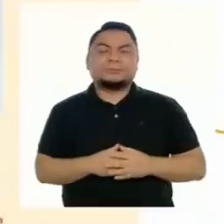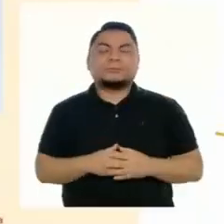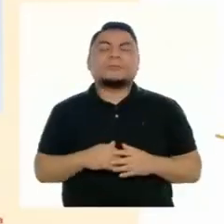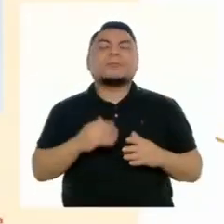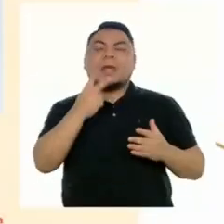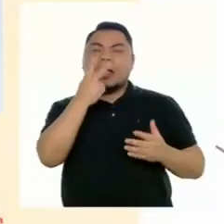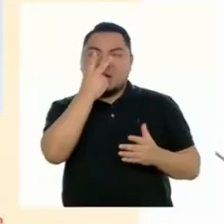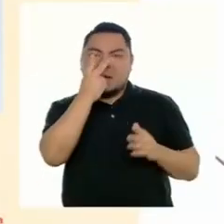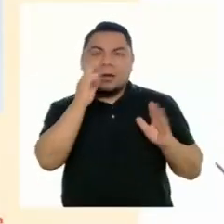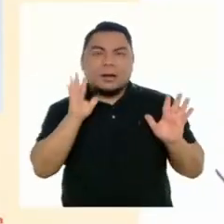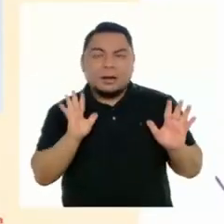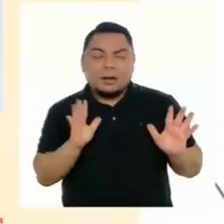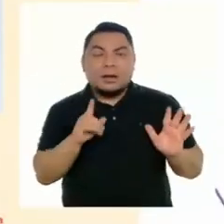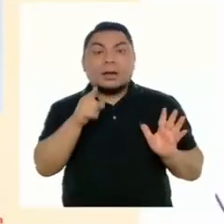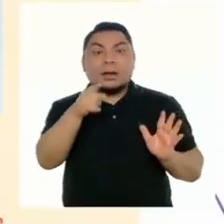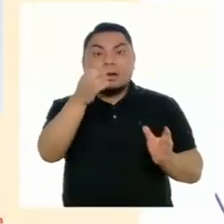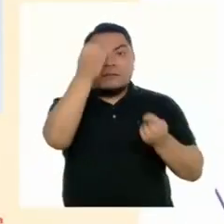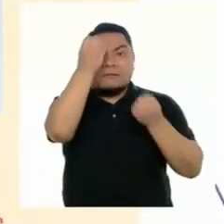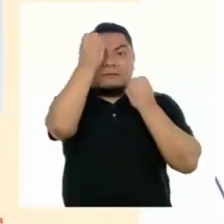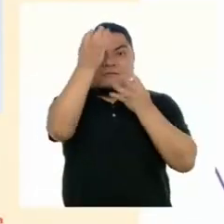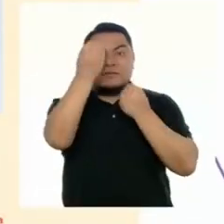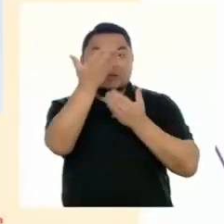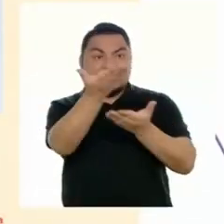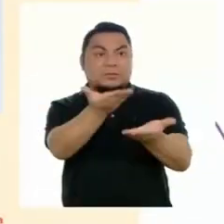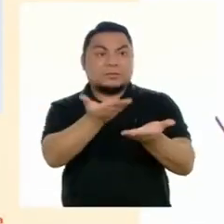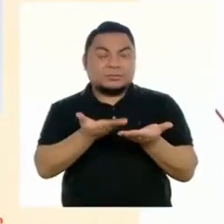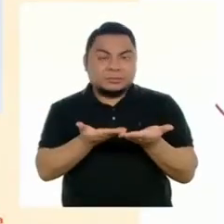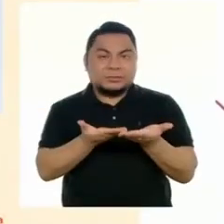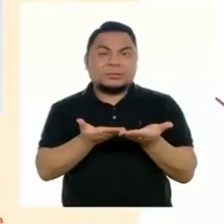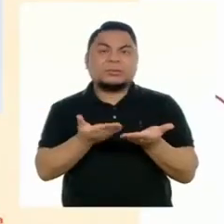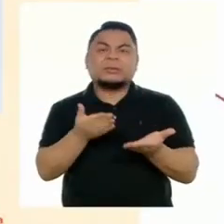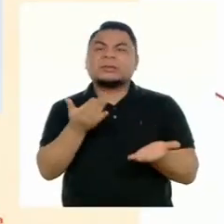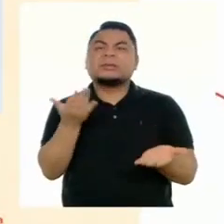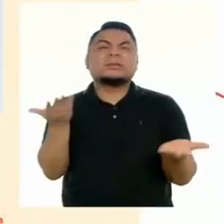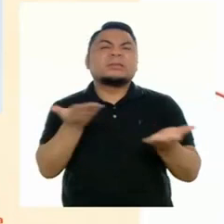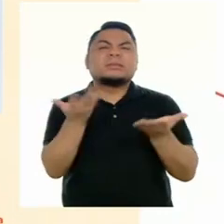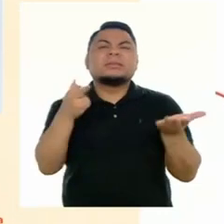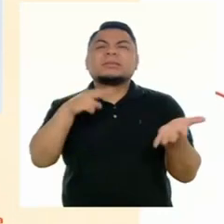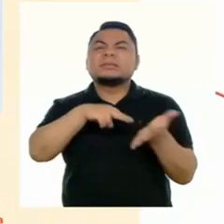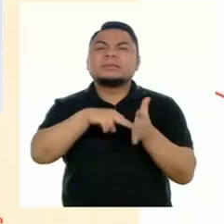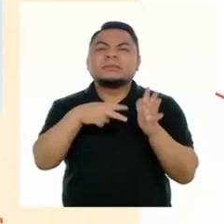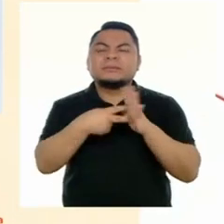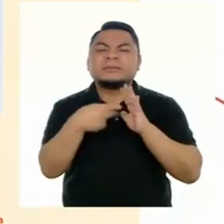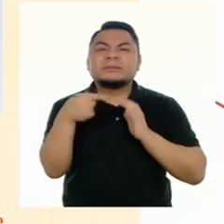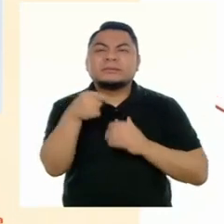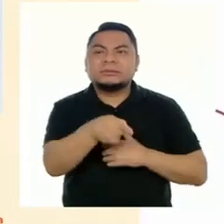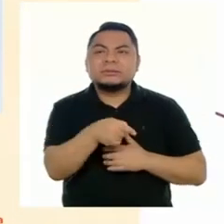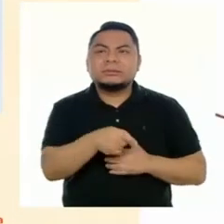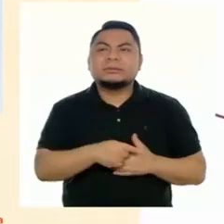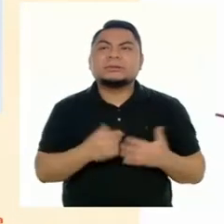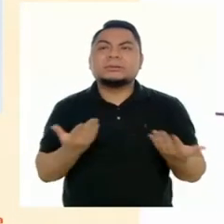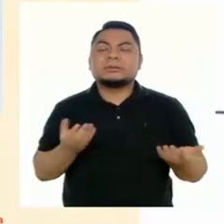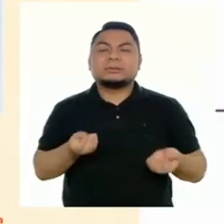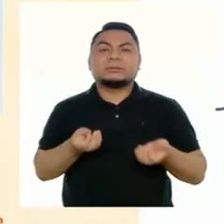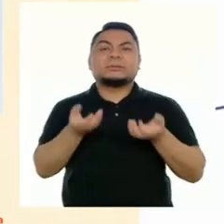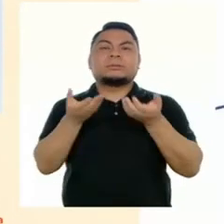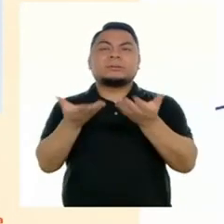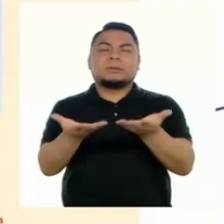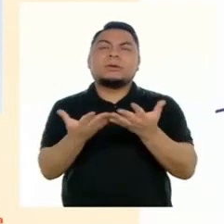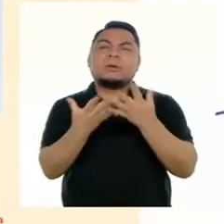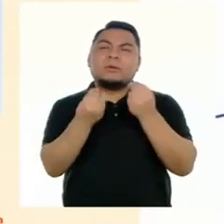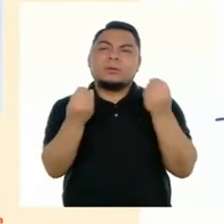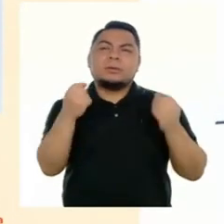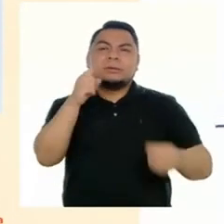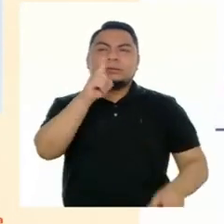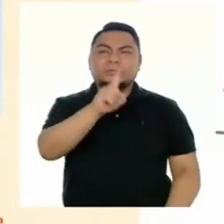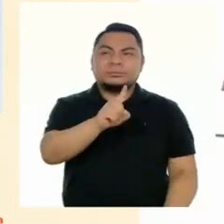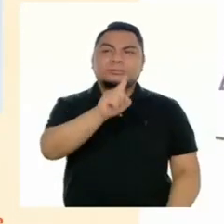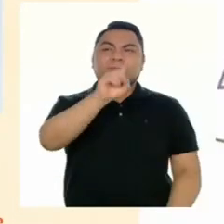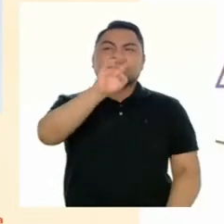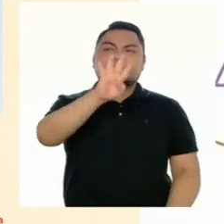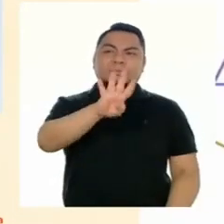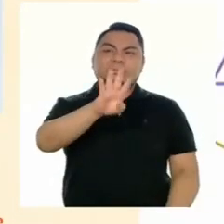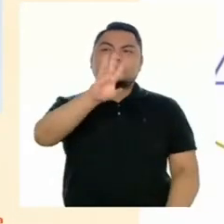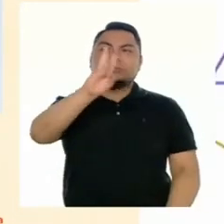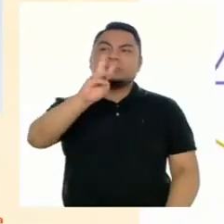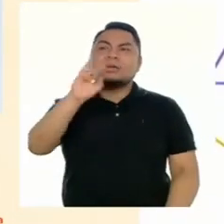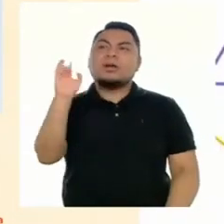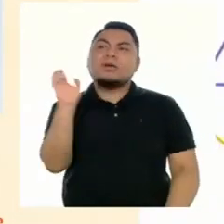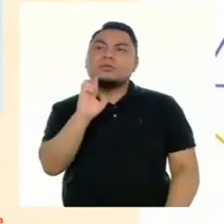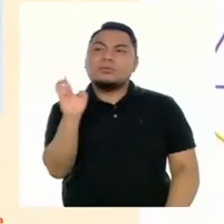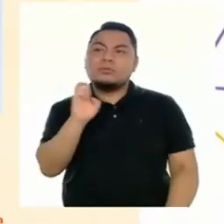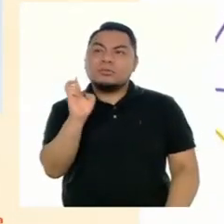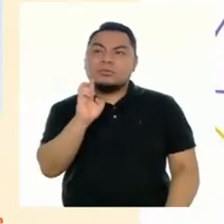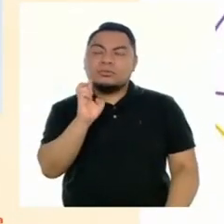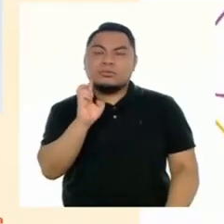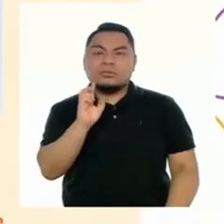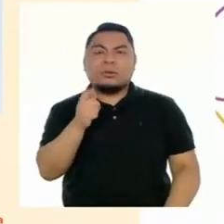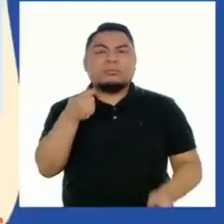A ver, según la infografía, ¿qué significa? ¿Se generan 146